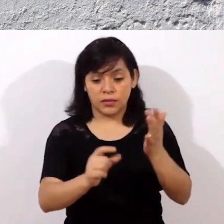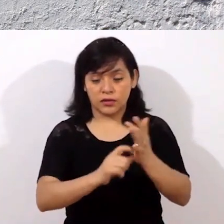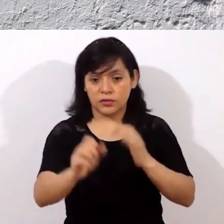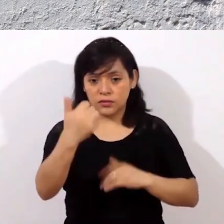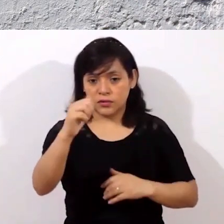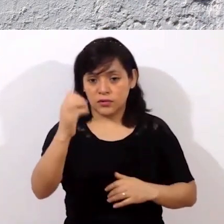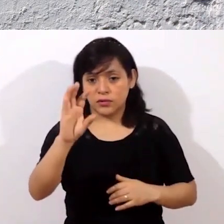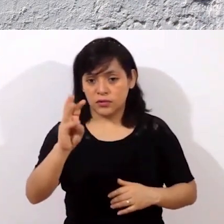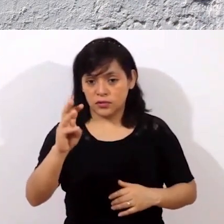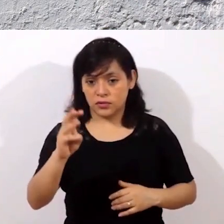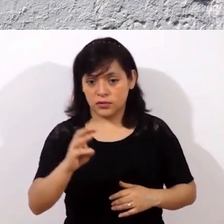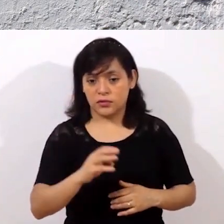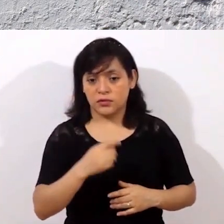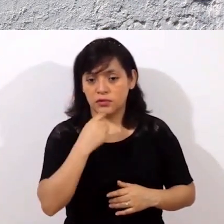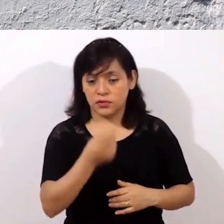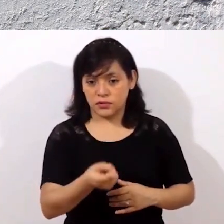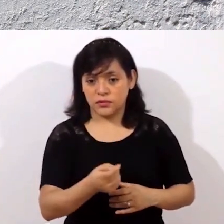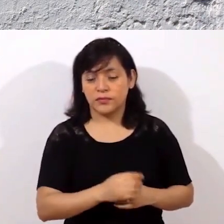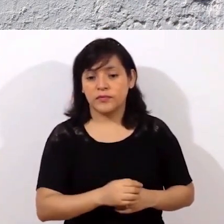nos habla de eso, y el 17.